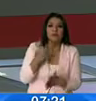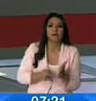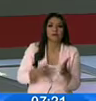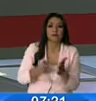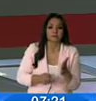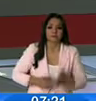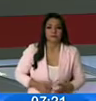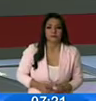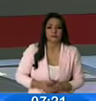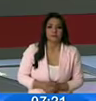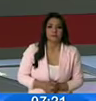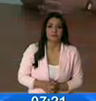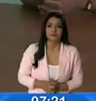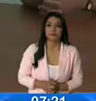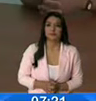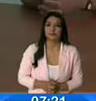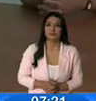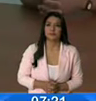en este caso.